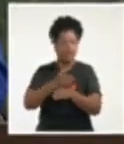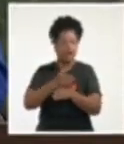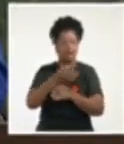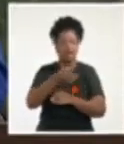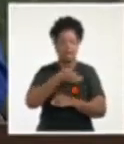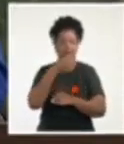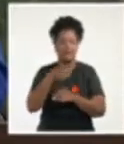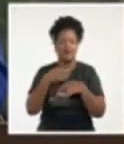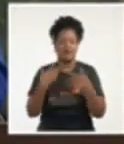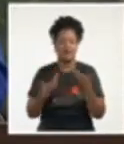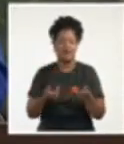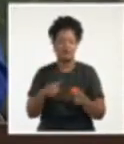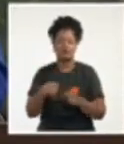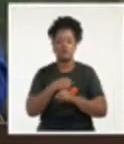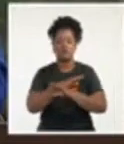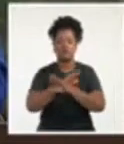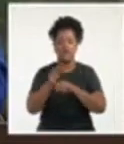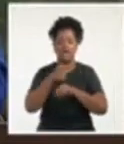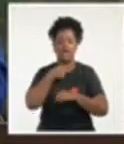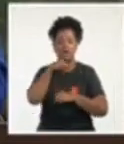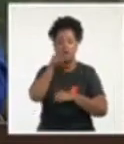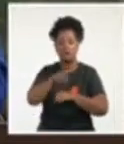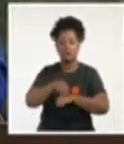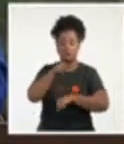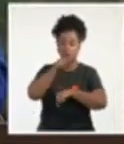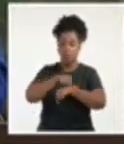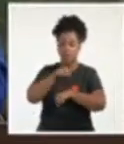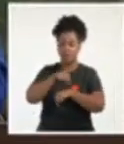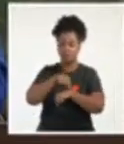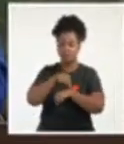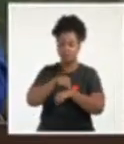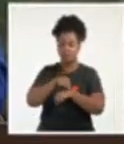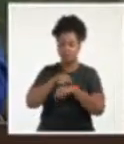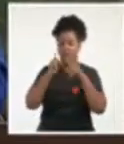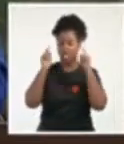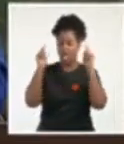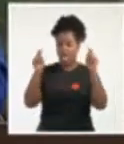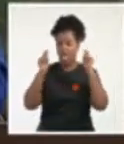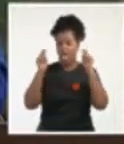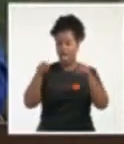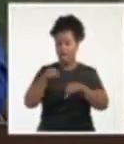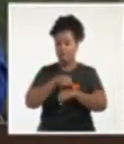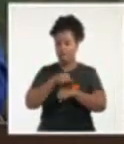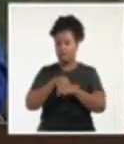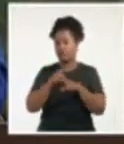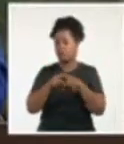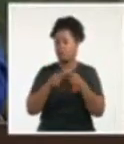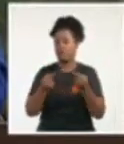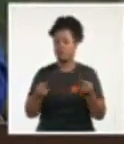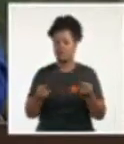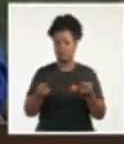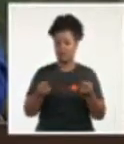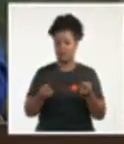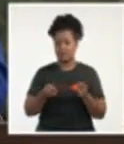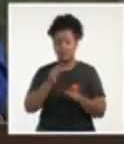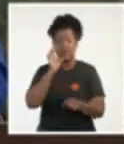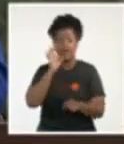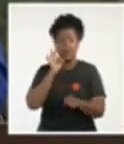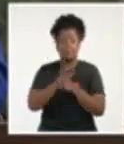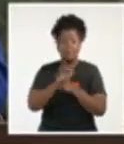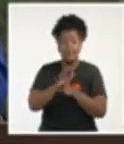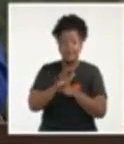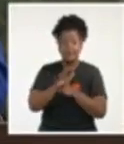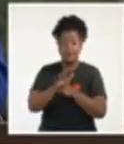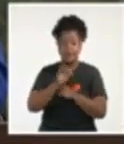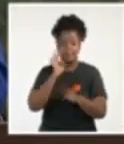también evaluemos el momento en que han producido esto. Cuando se empezaron a correr algunas tendencias en la